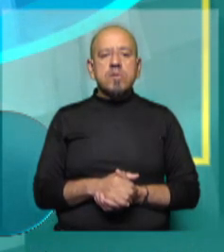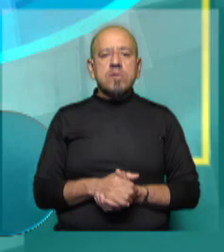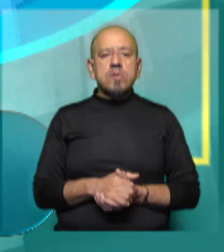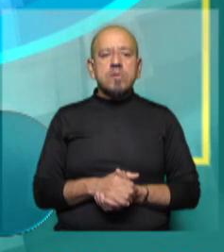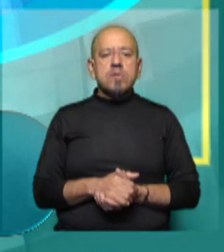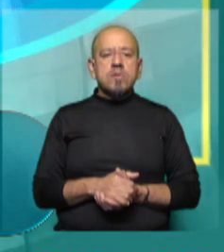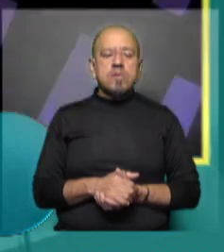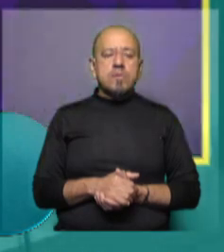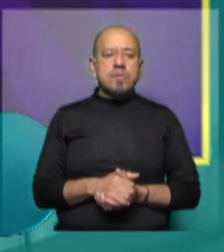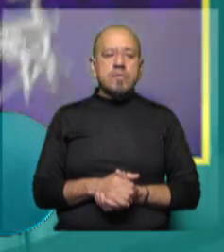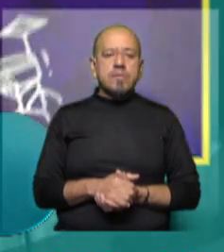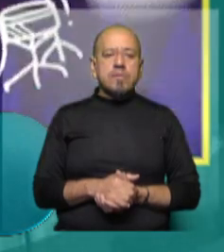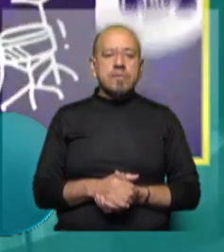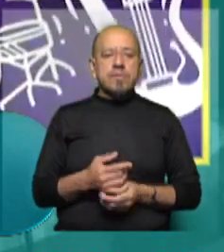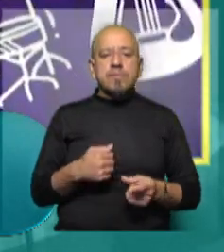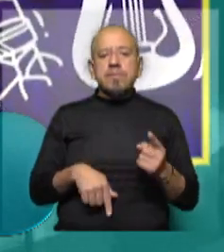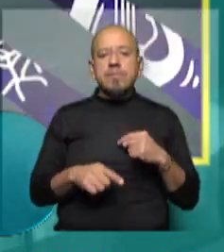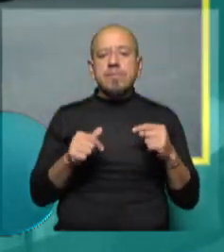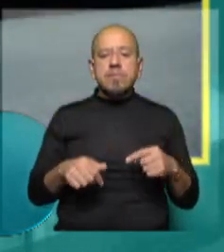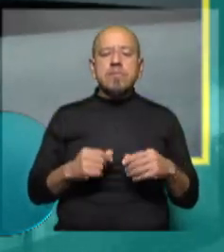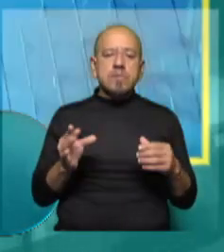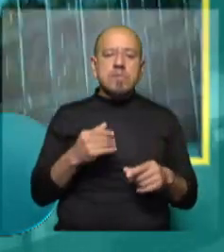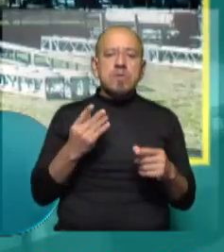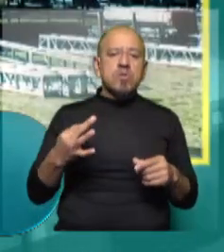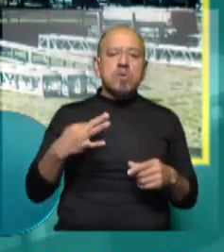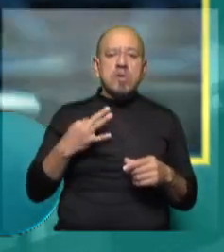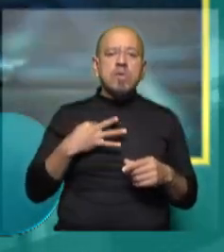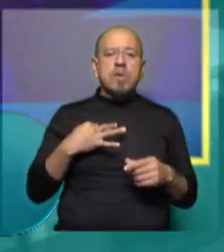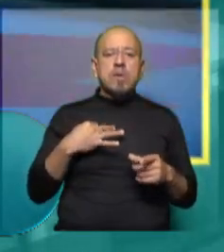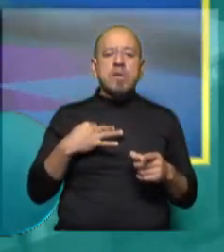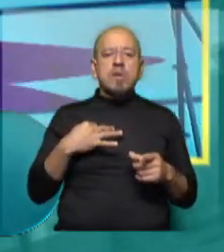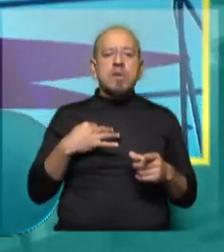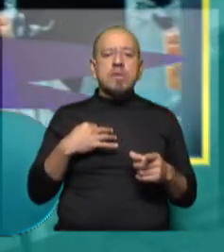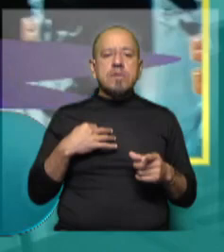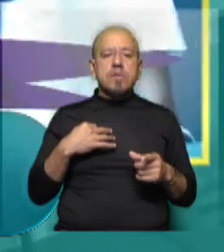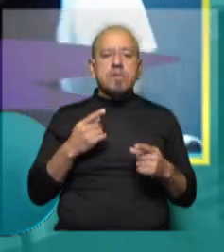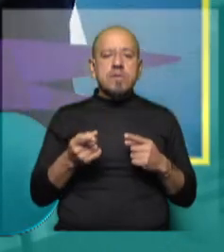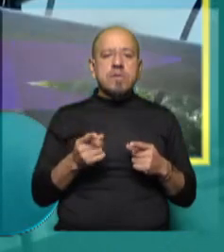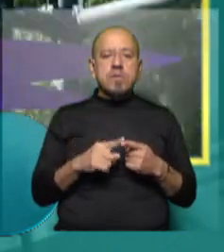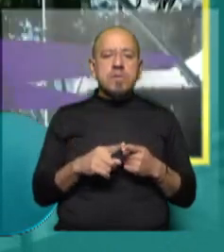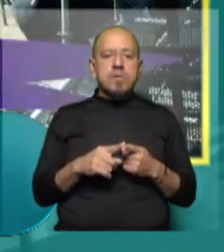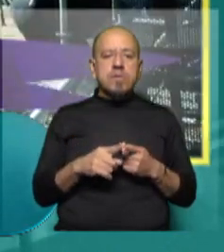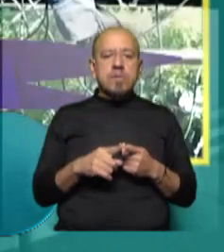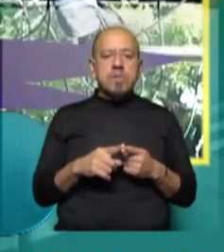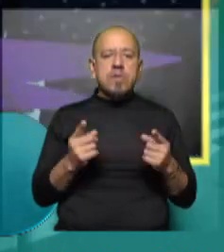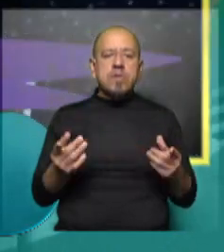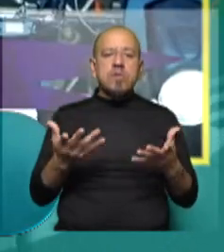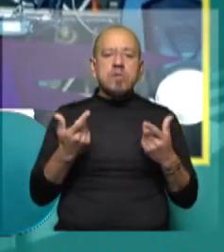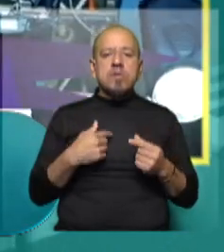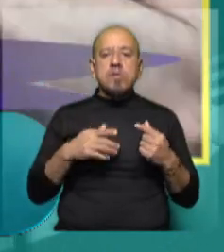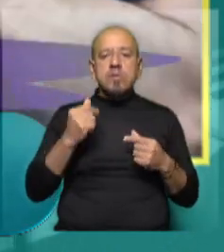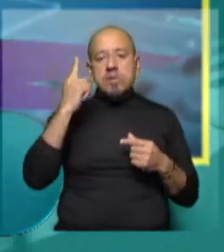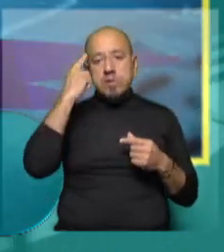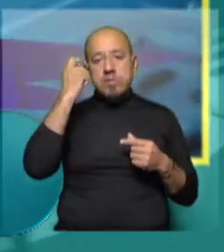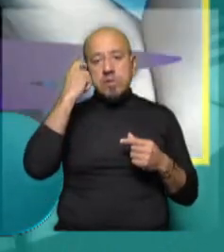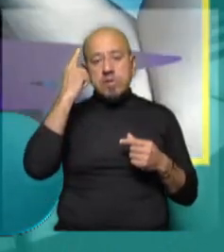all aspects of life. Encamina y encara todas las cosas de la vida. To help us experience the good parts of life. Nos ayuda a experimentar las cosas buenas de la